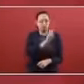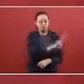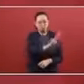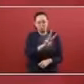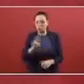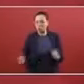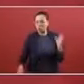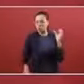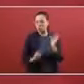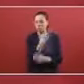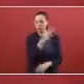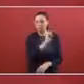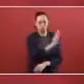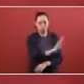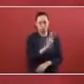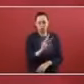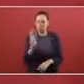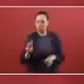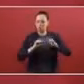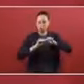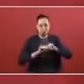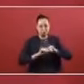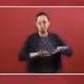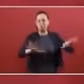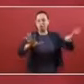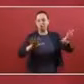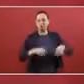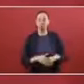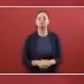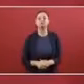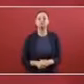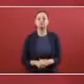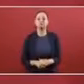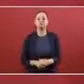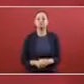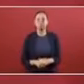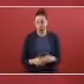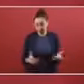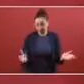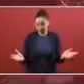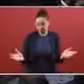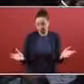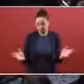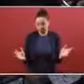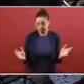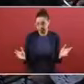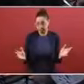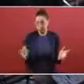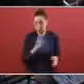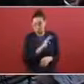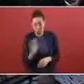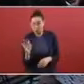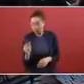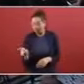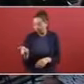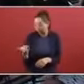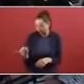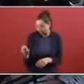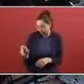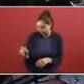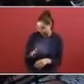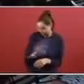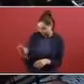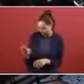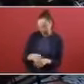nueva y sea transparente. ¿Les parece? ¿Se podrá, Jesús? Sí se